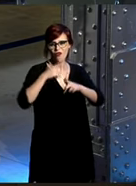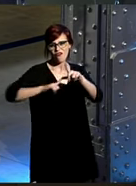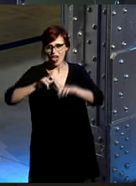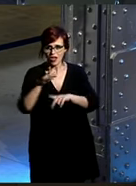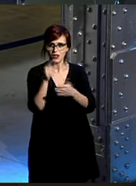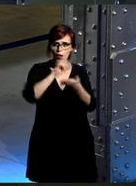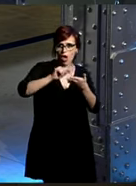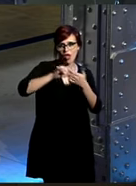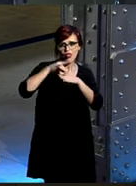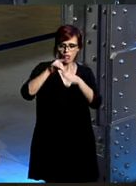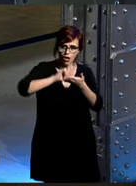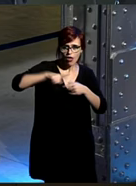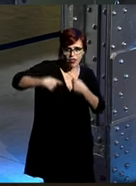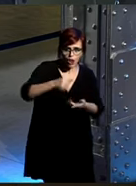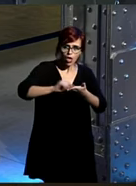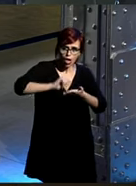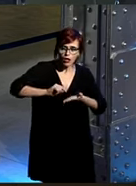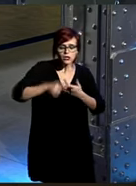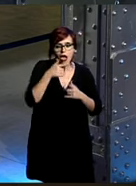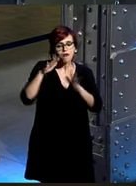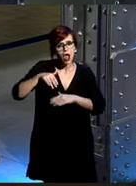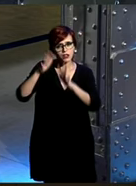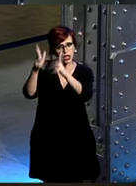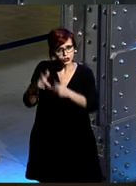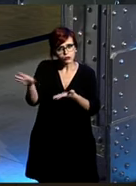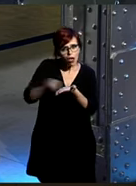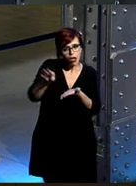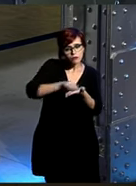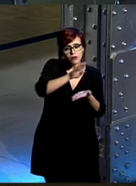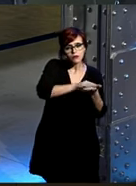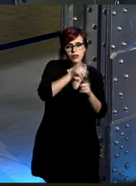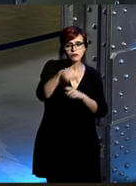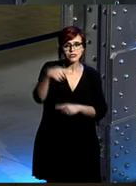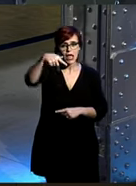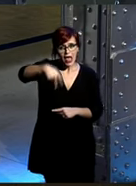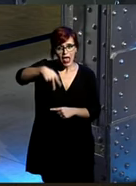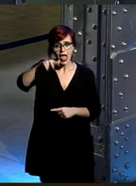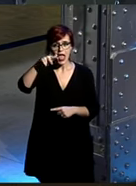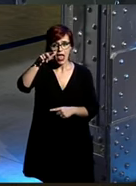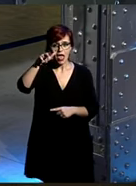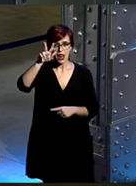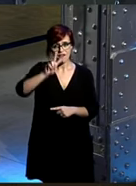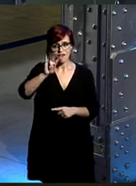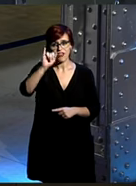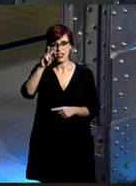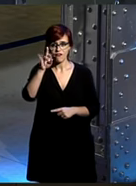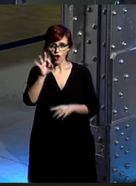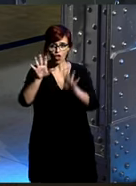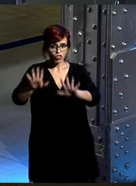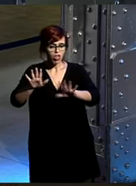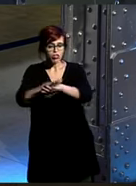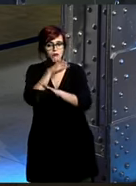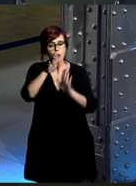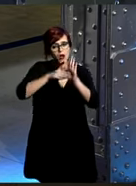esos cuatro meses tuvimos una gran cantidad de datos que procesamos con el programa En Vivo 10, y a partir de los cuales sacamos un